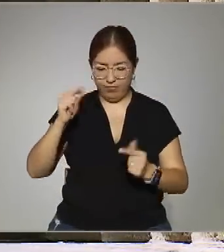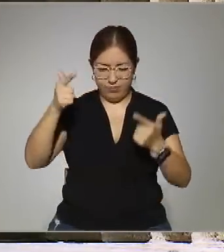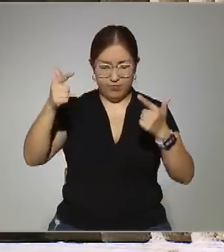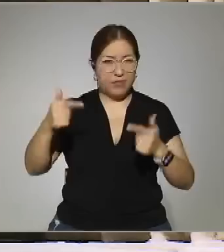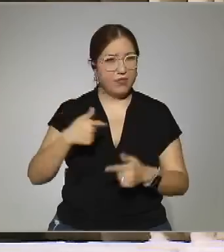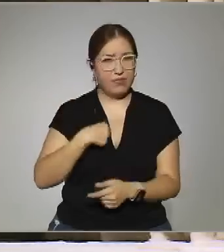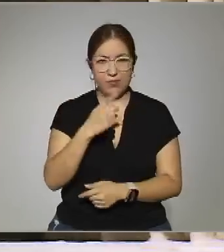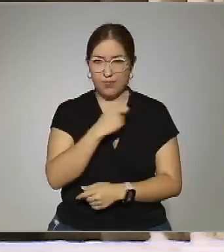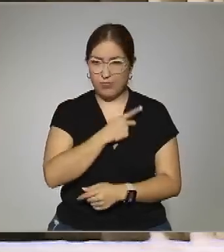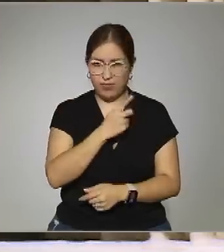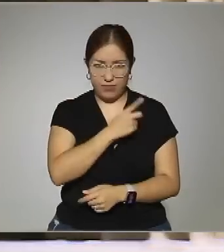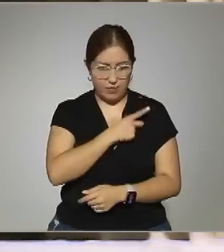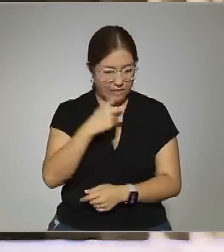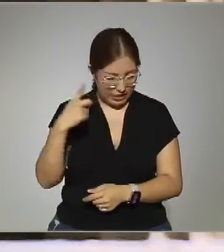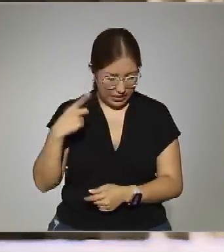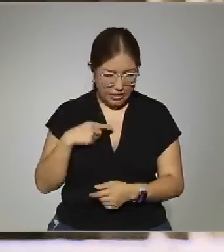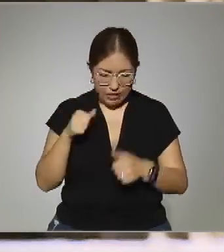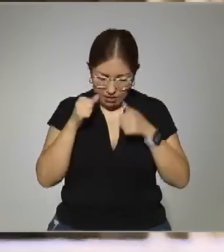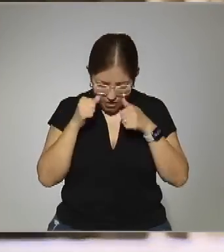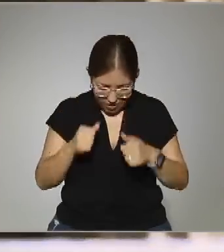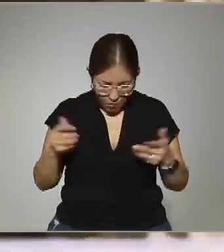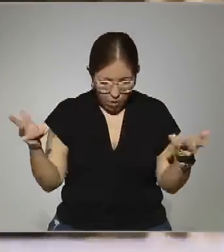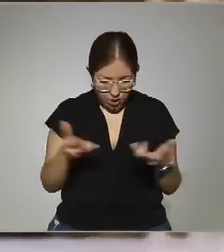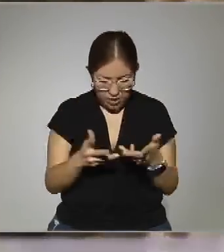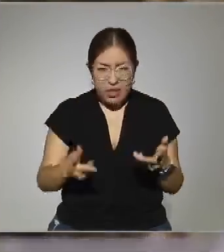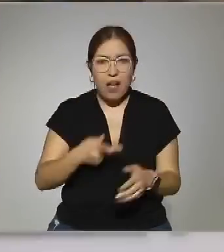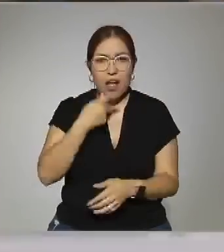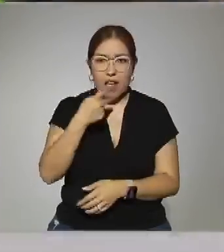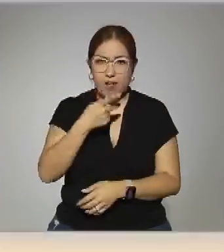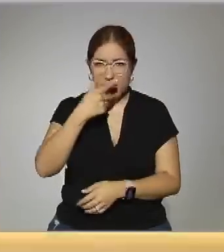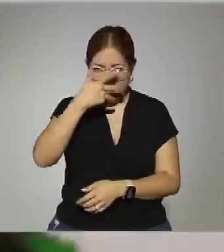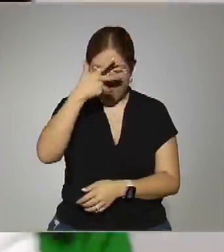debes de hablar las cosas como debe de ser.